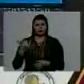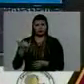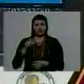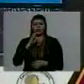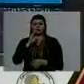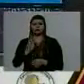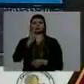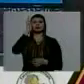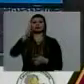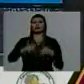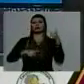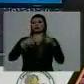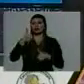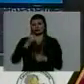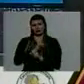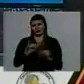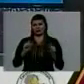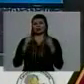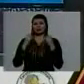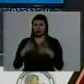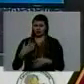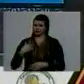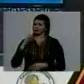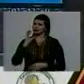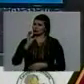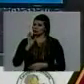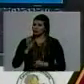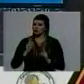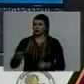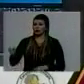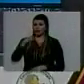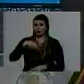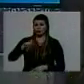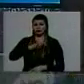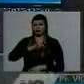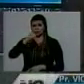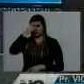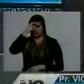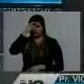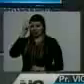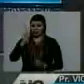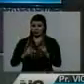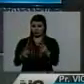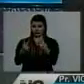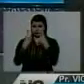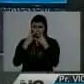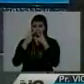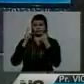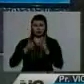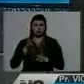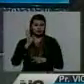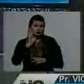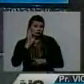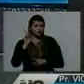grande. Y por último, una palabra a los cristianos. Tal vez todos los que me ven y escuchan son